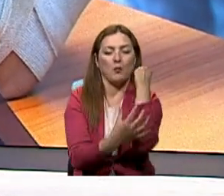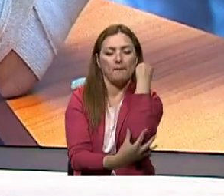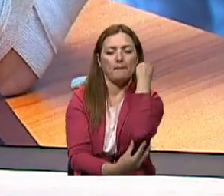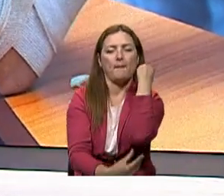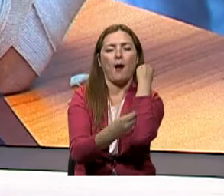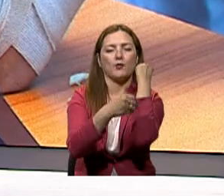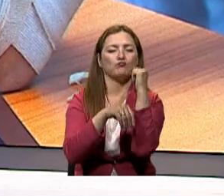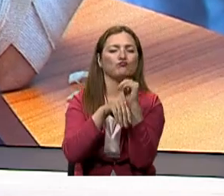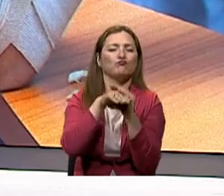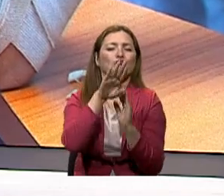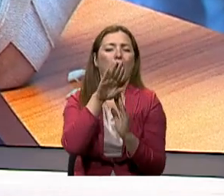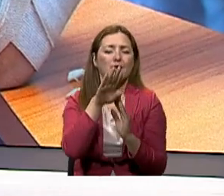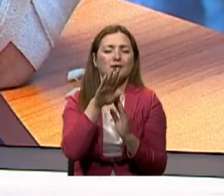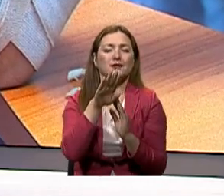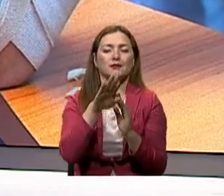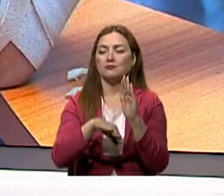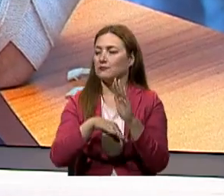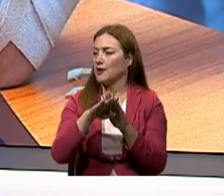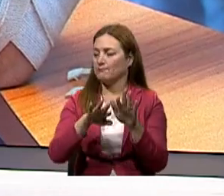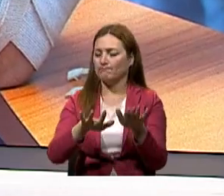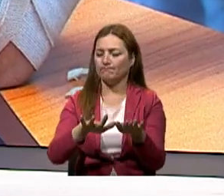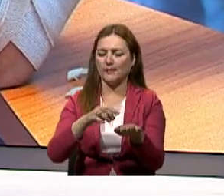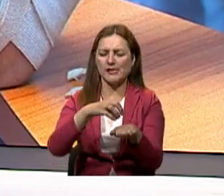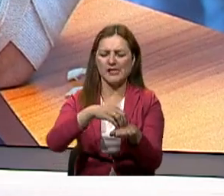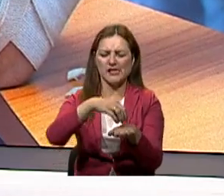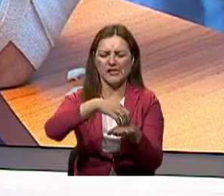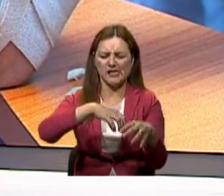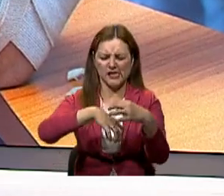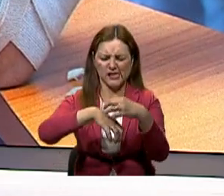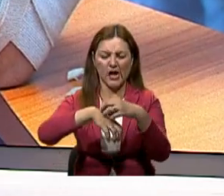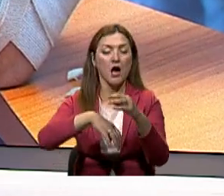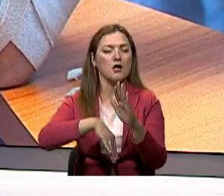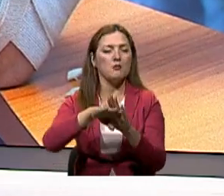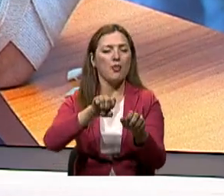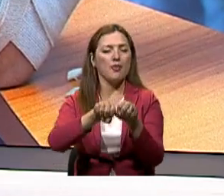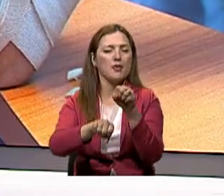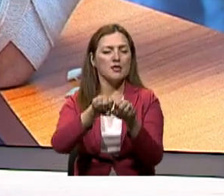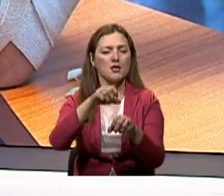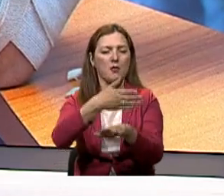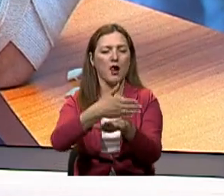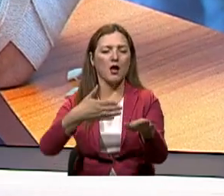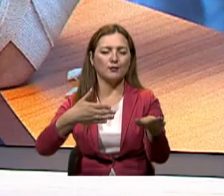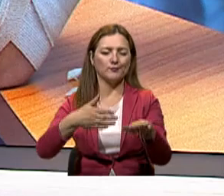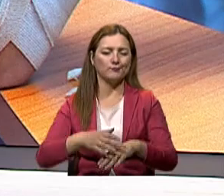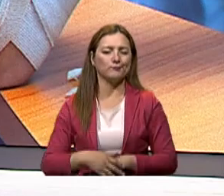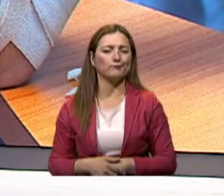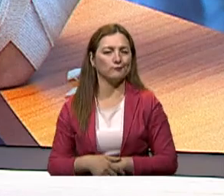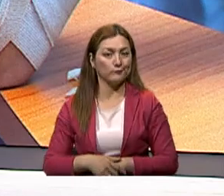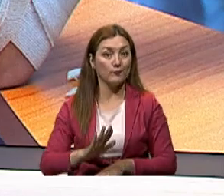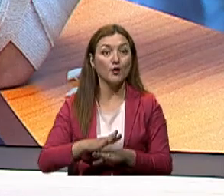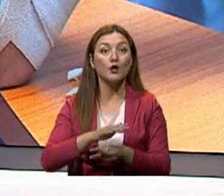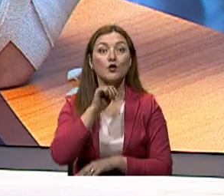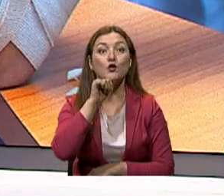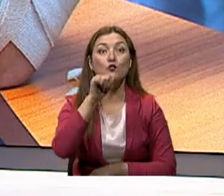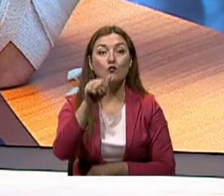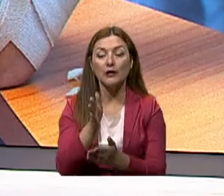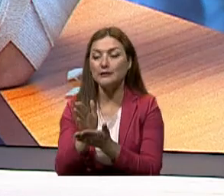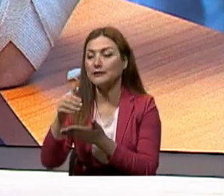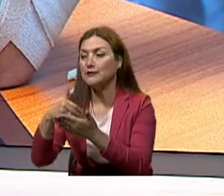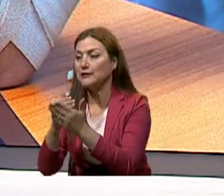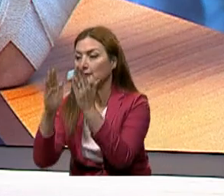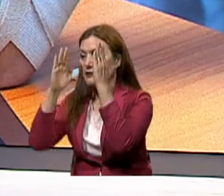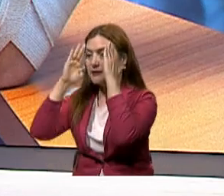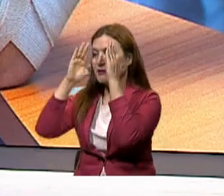tienden a tener las tasas más altas de las complicaciones en relación a la diabetes, debido seguramente a la falta de acceso a la